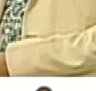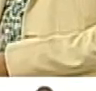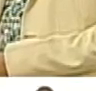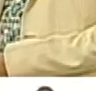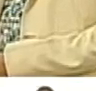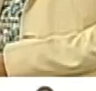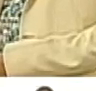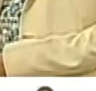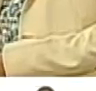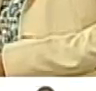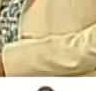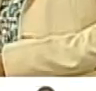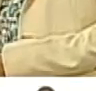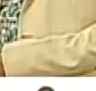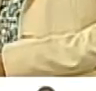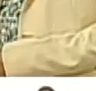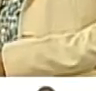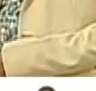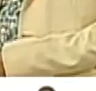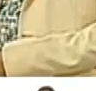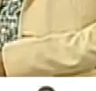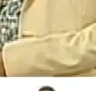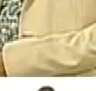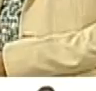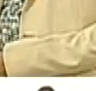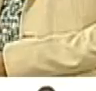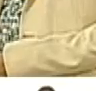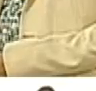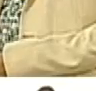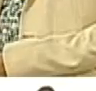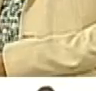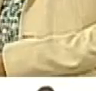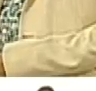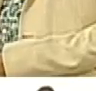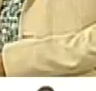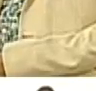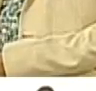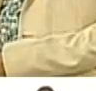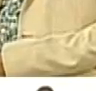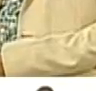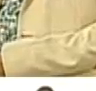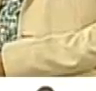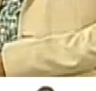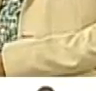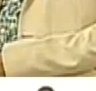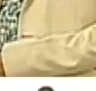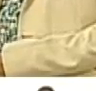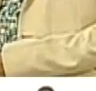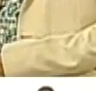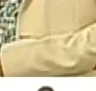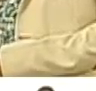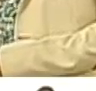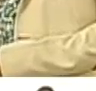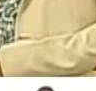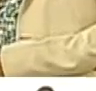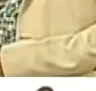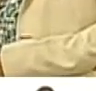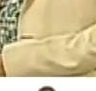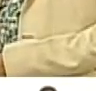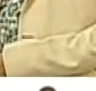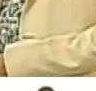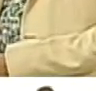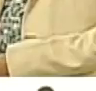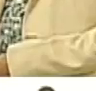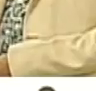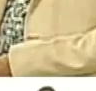como si estuviese ayer, chico. Y la canción tuya. Ay, gracias. En homenaje al comandante Chávez nos hacía llorar y vibrar en todos los actos.